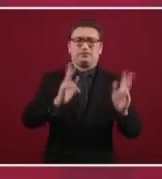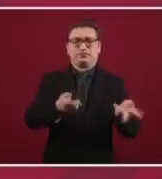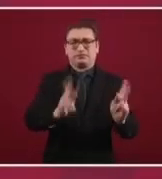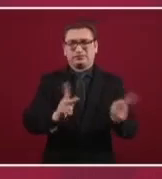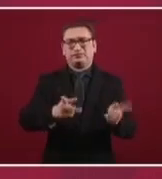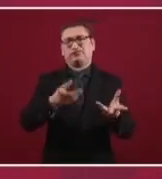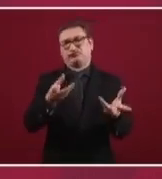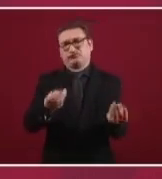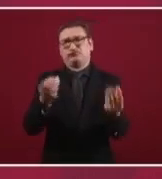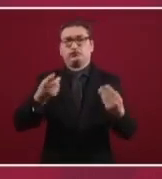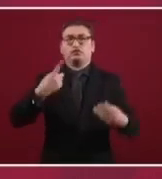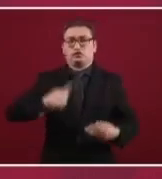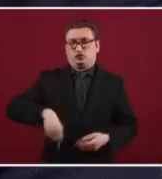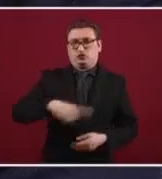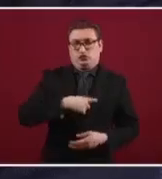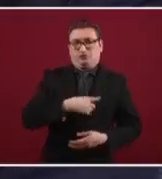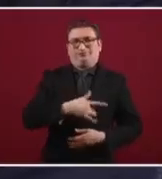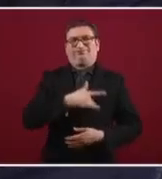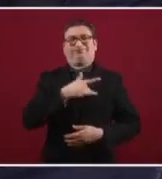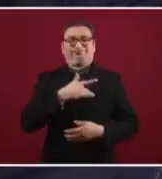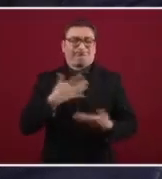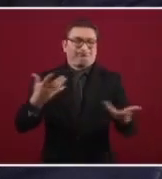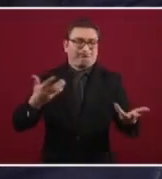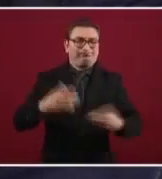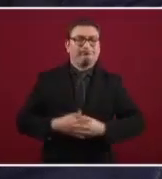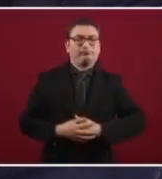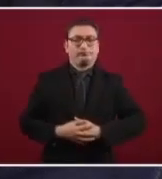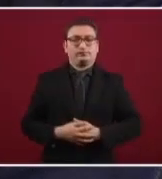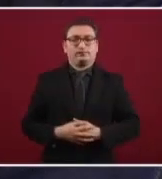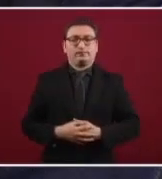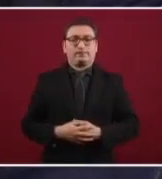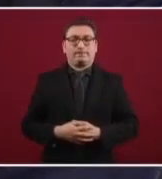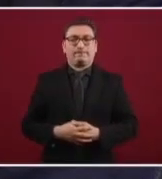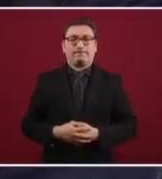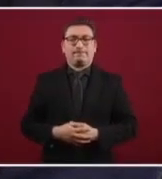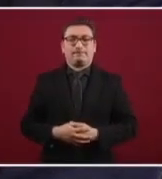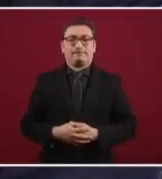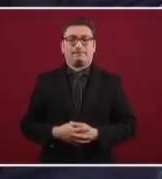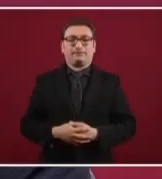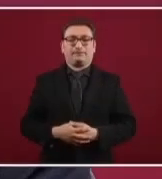Nosotros sentimos que